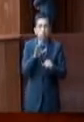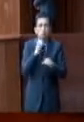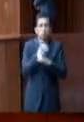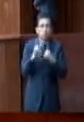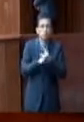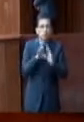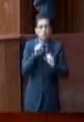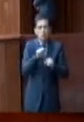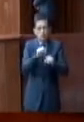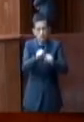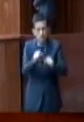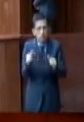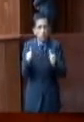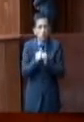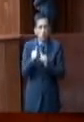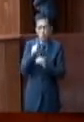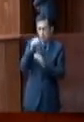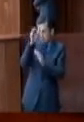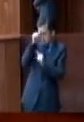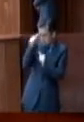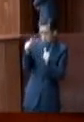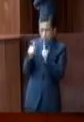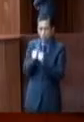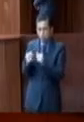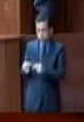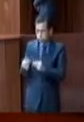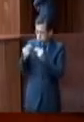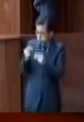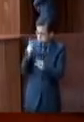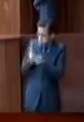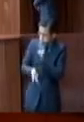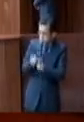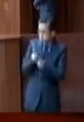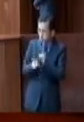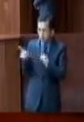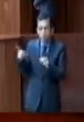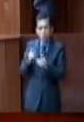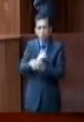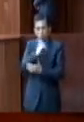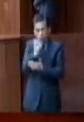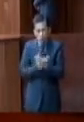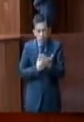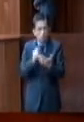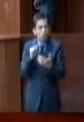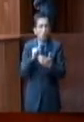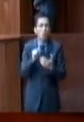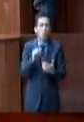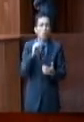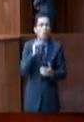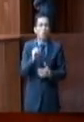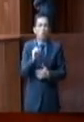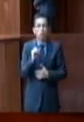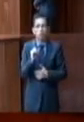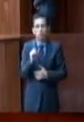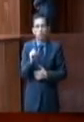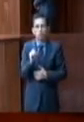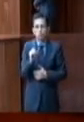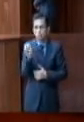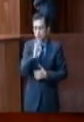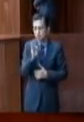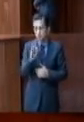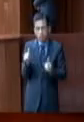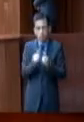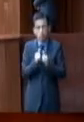o de los contratos colectivos de trabajo oa partir de las